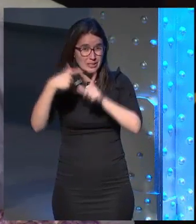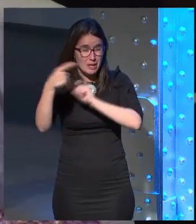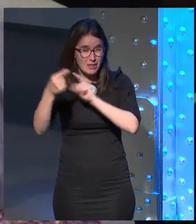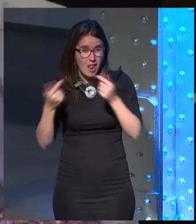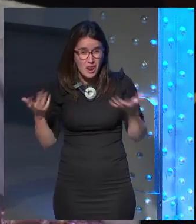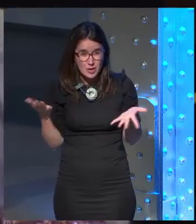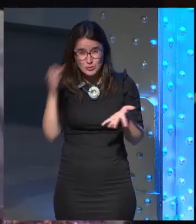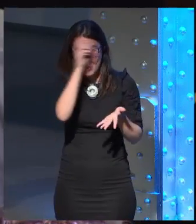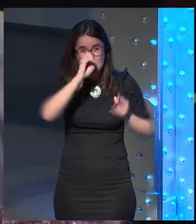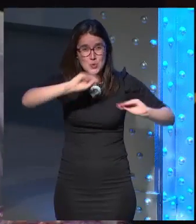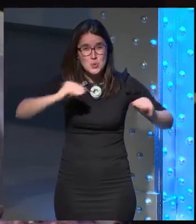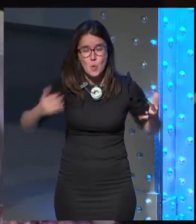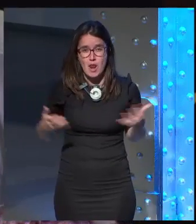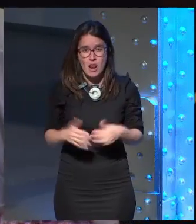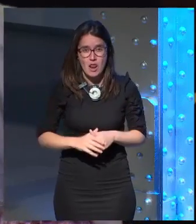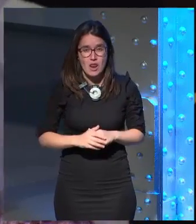aspecto? You